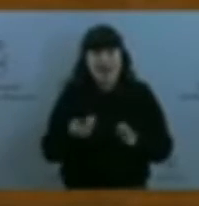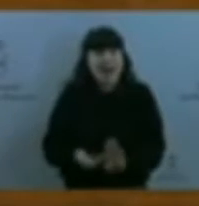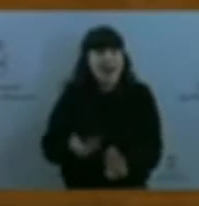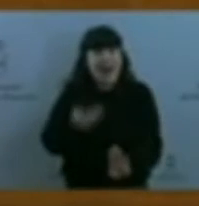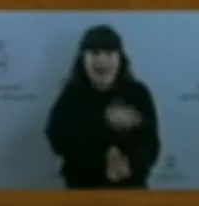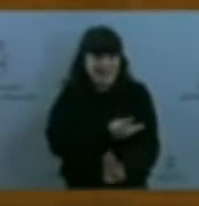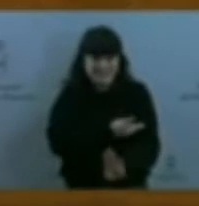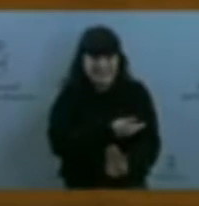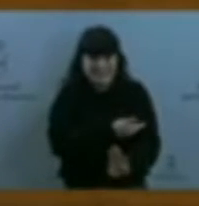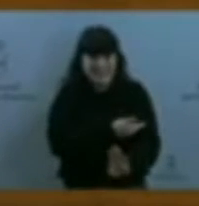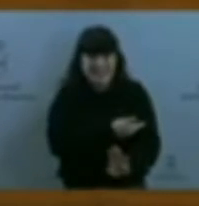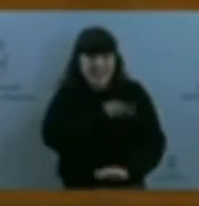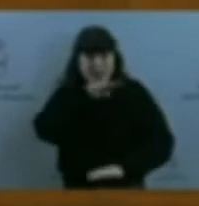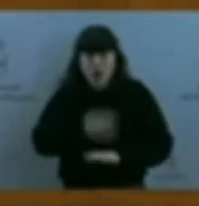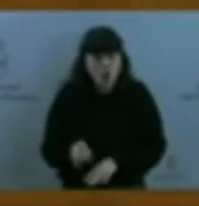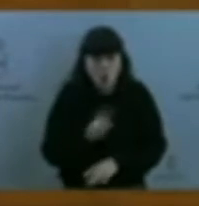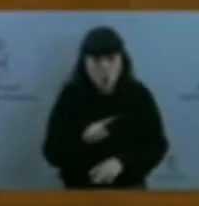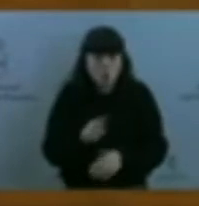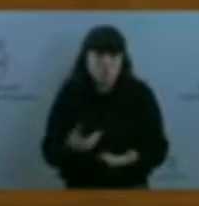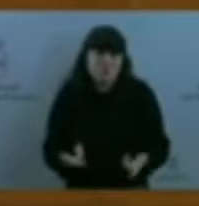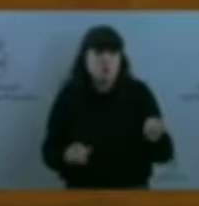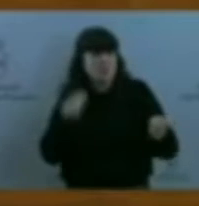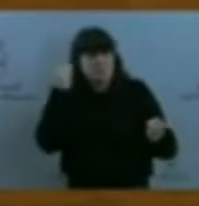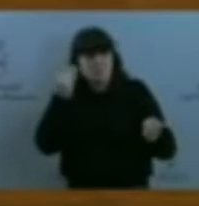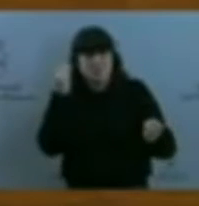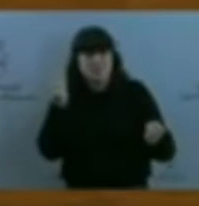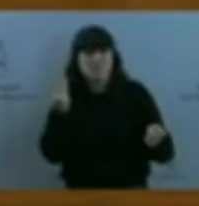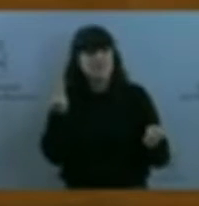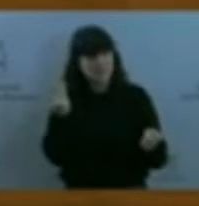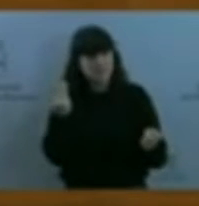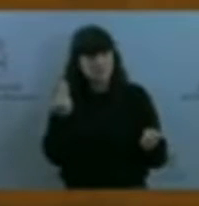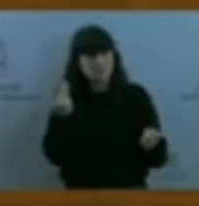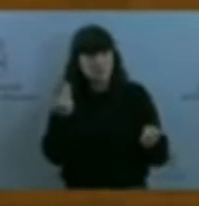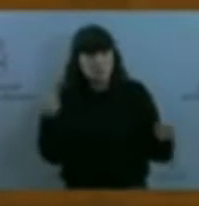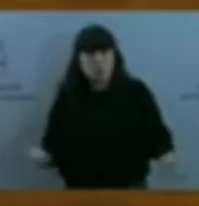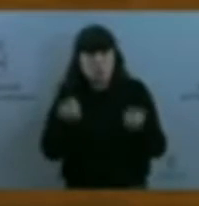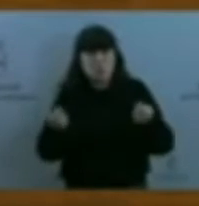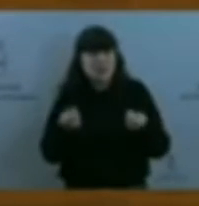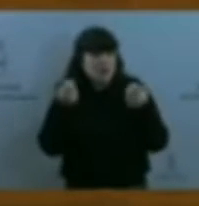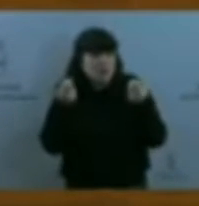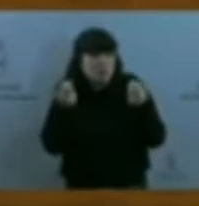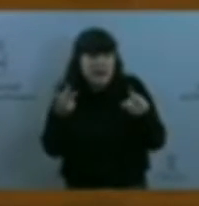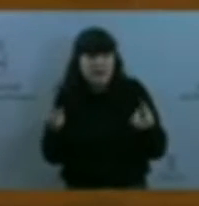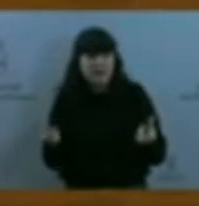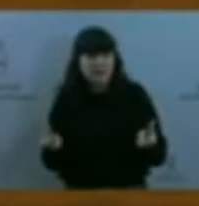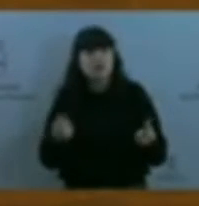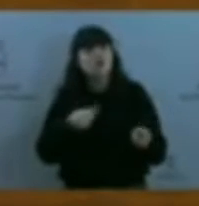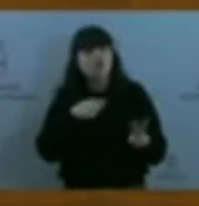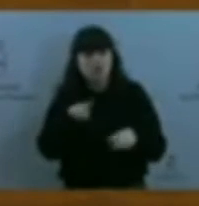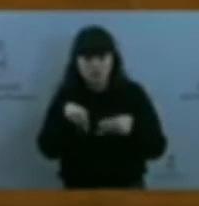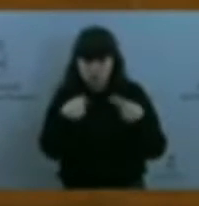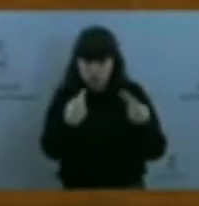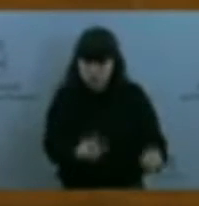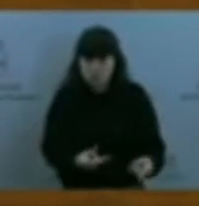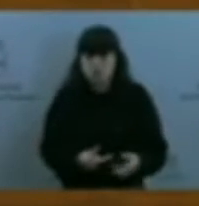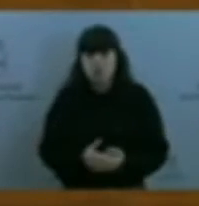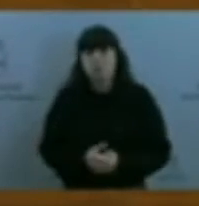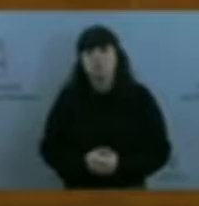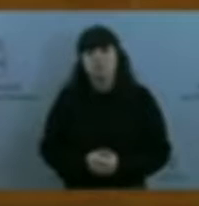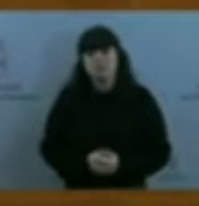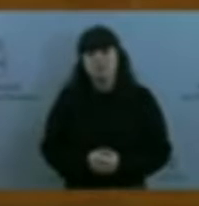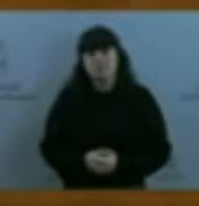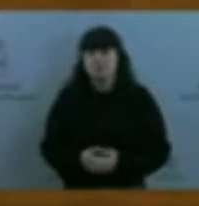usted a publicarlo? Pues también se lo voy a responder. Es que el hecho de la publicación del decreto